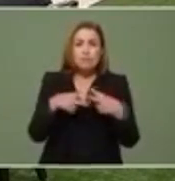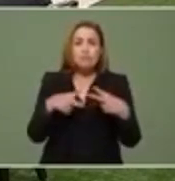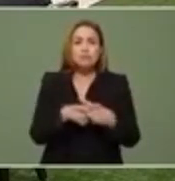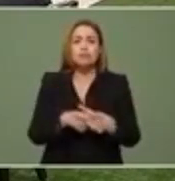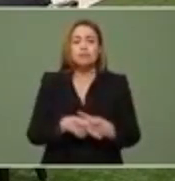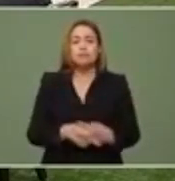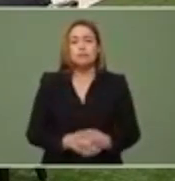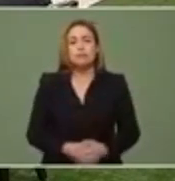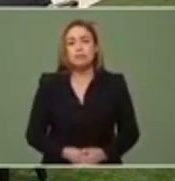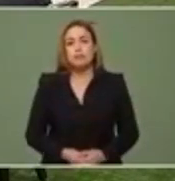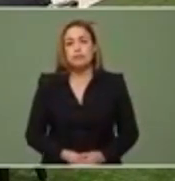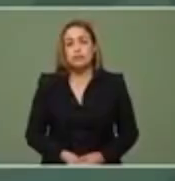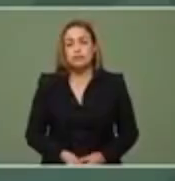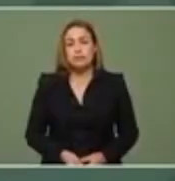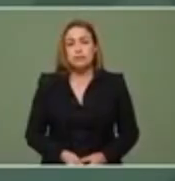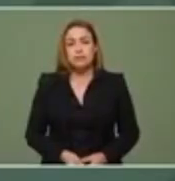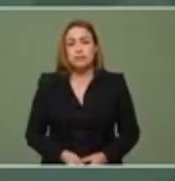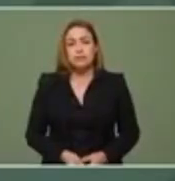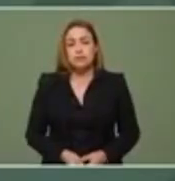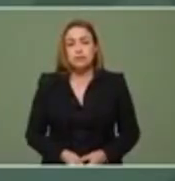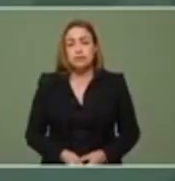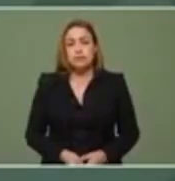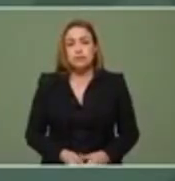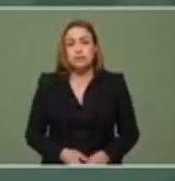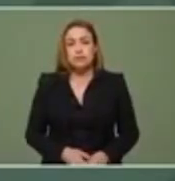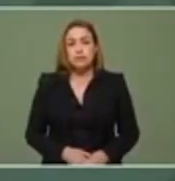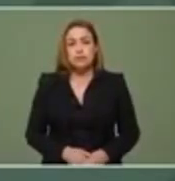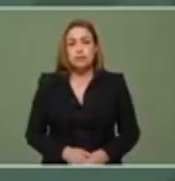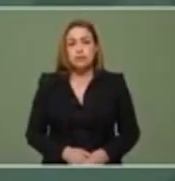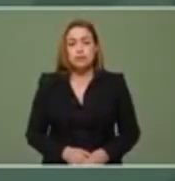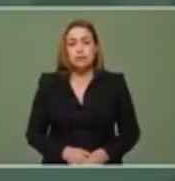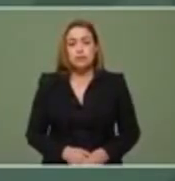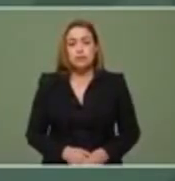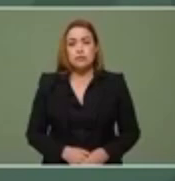es que haya